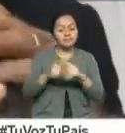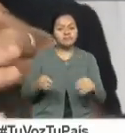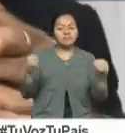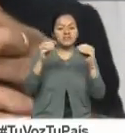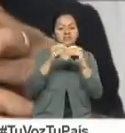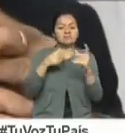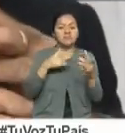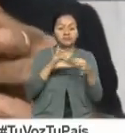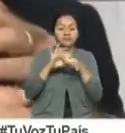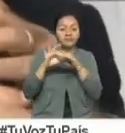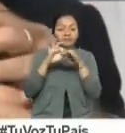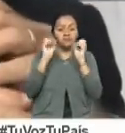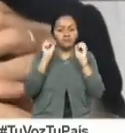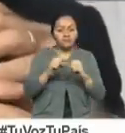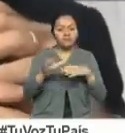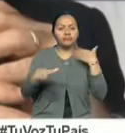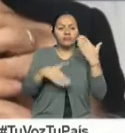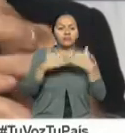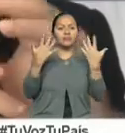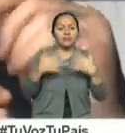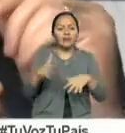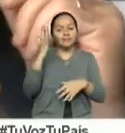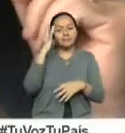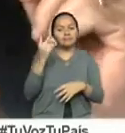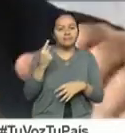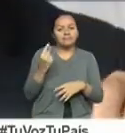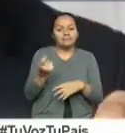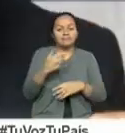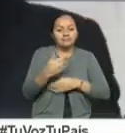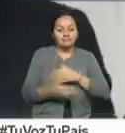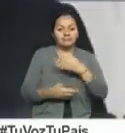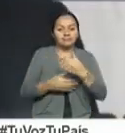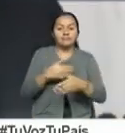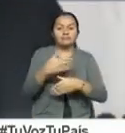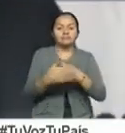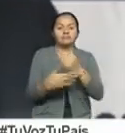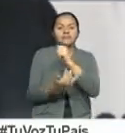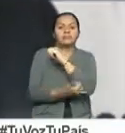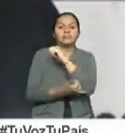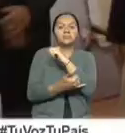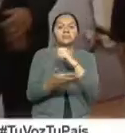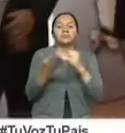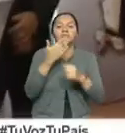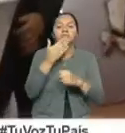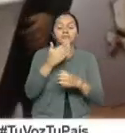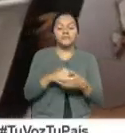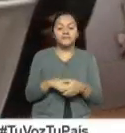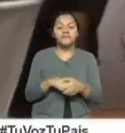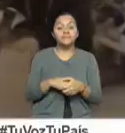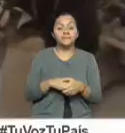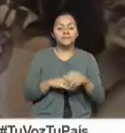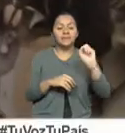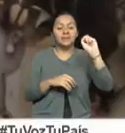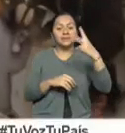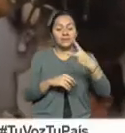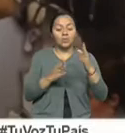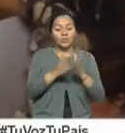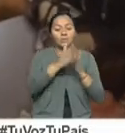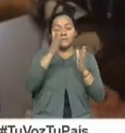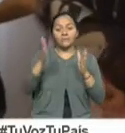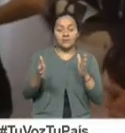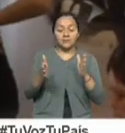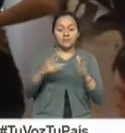más unidos estemos, más rápido sacaremos este país adelante. En la segunda edición de la Macro